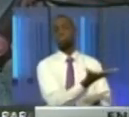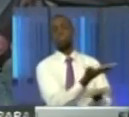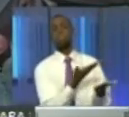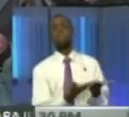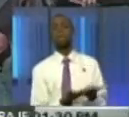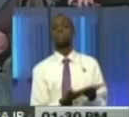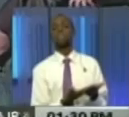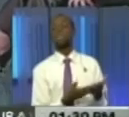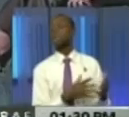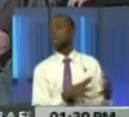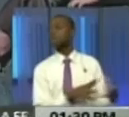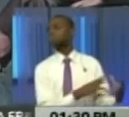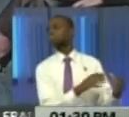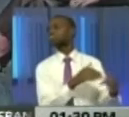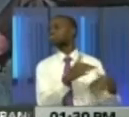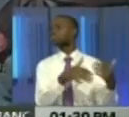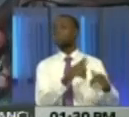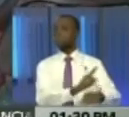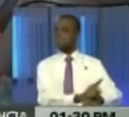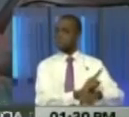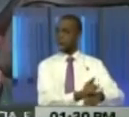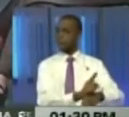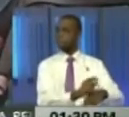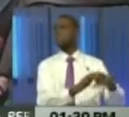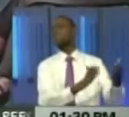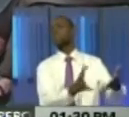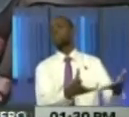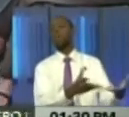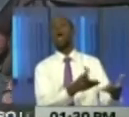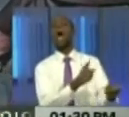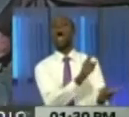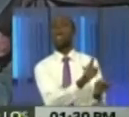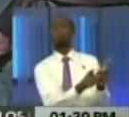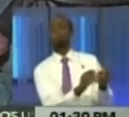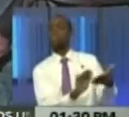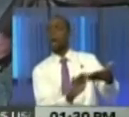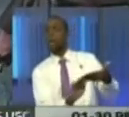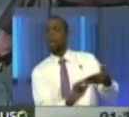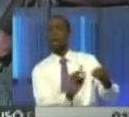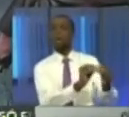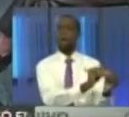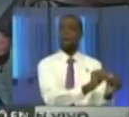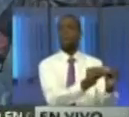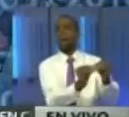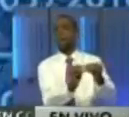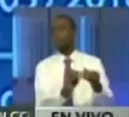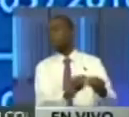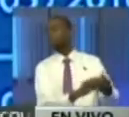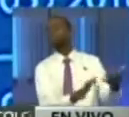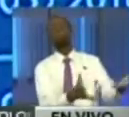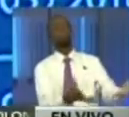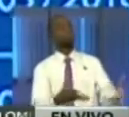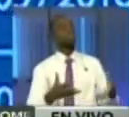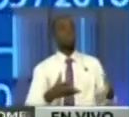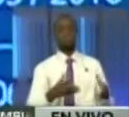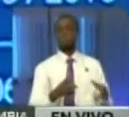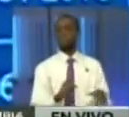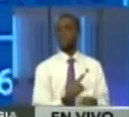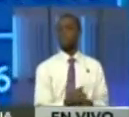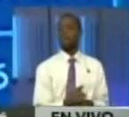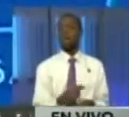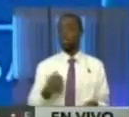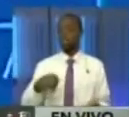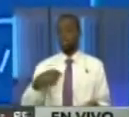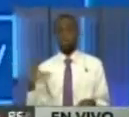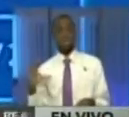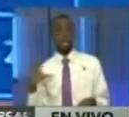utilizaron parte de ese lapso para hacer algunas subsanaciones. Y el Consejo Nacional Electoral no esperó